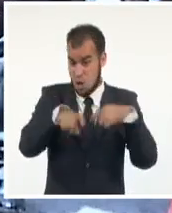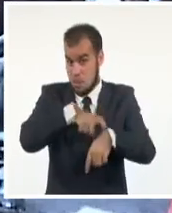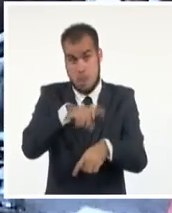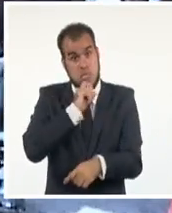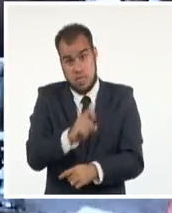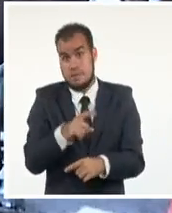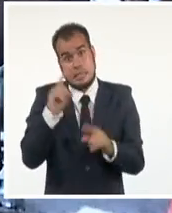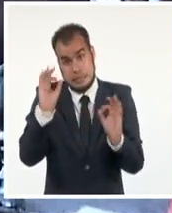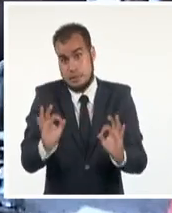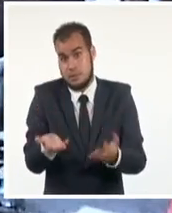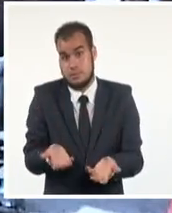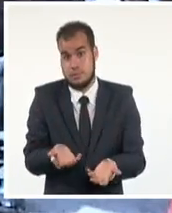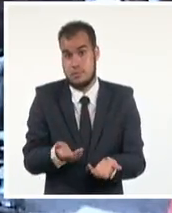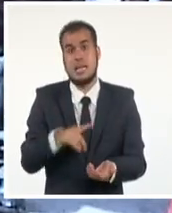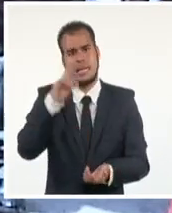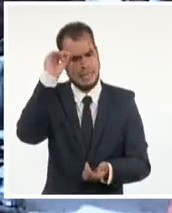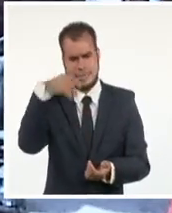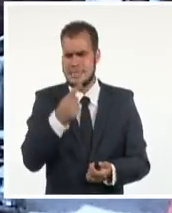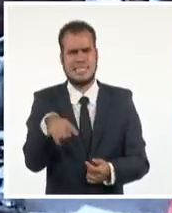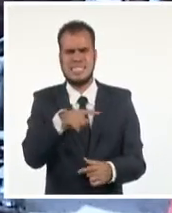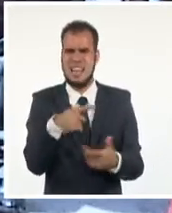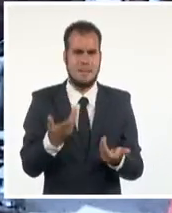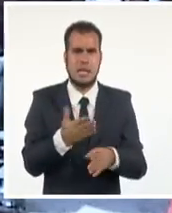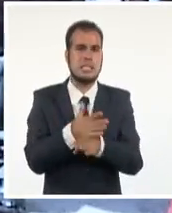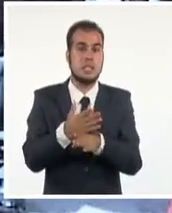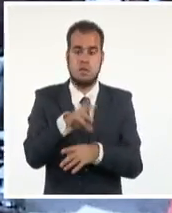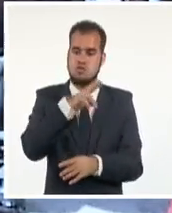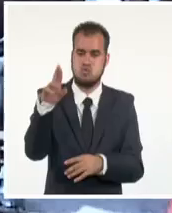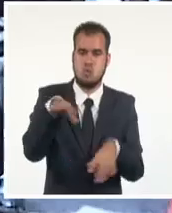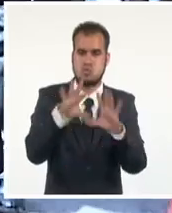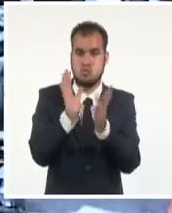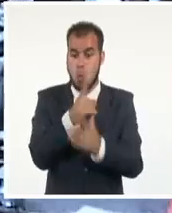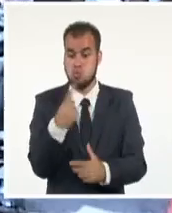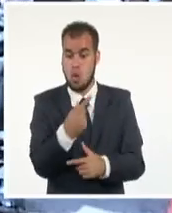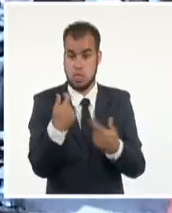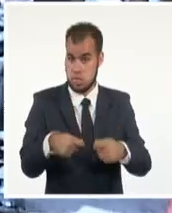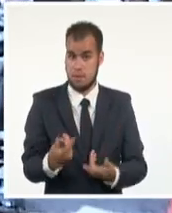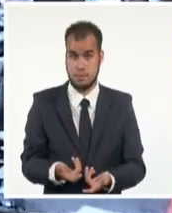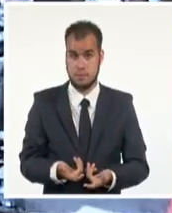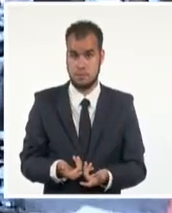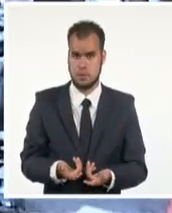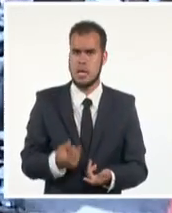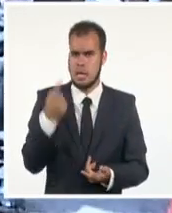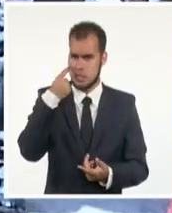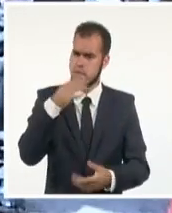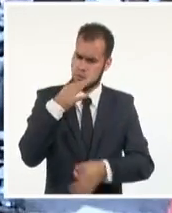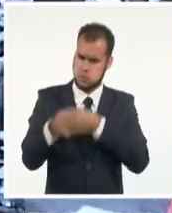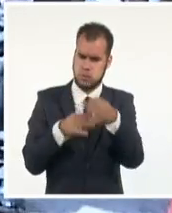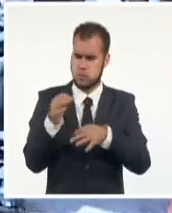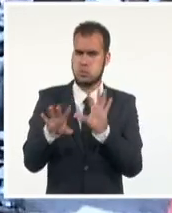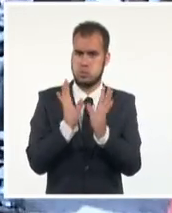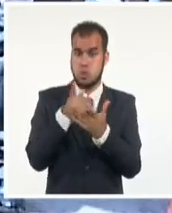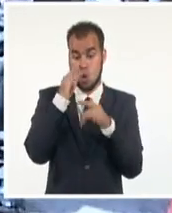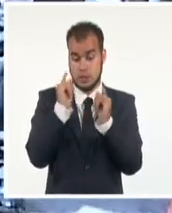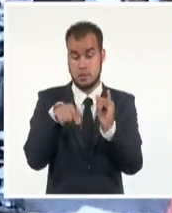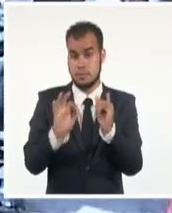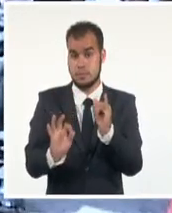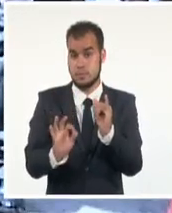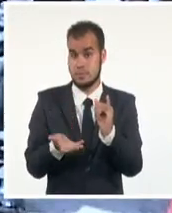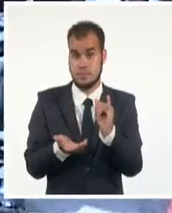se ha podido garantizar la permanencia en casa cuando los comercios están desabastecidos, es cierto, y porque hemos tenido que producir sí o sí, y